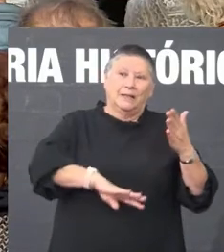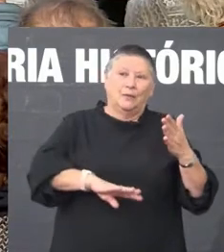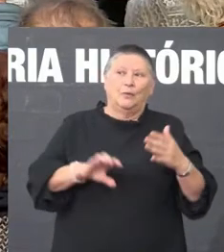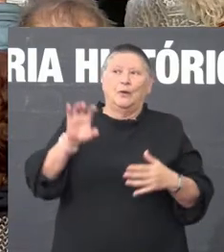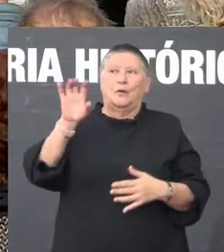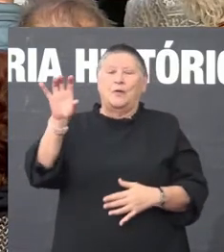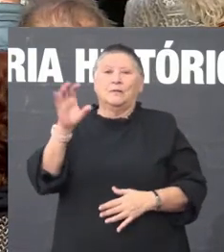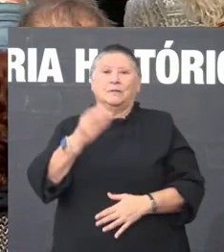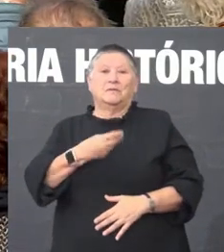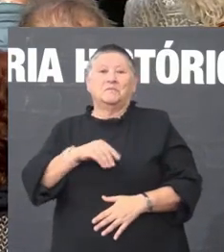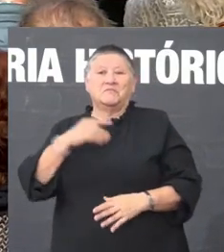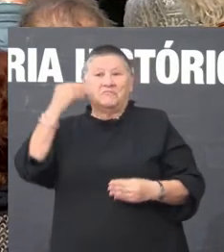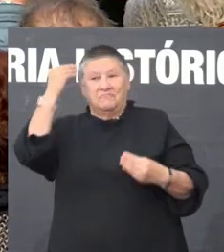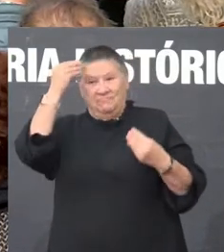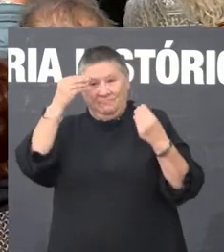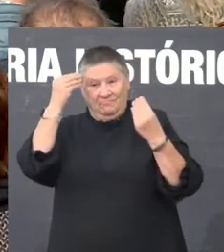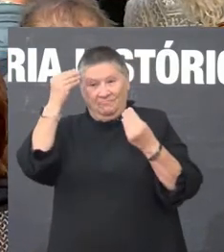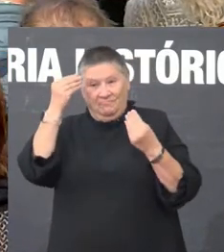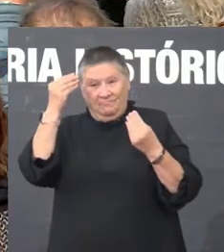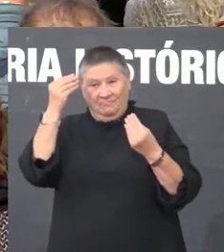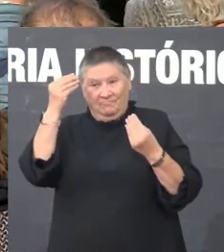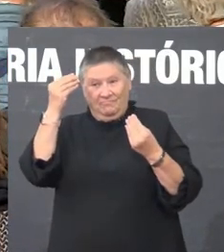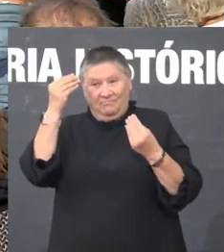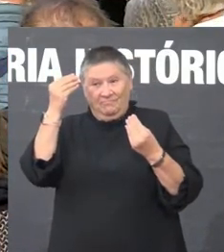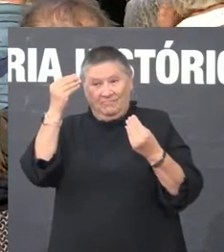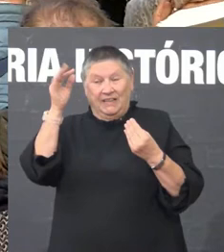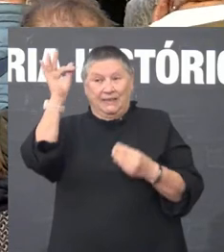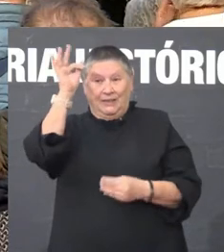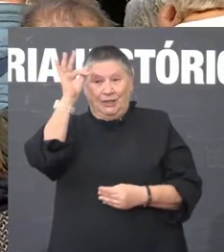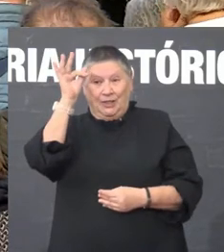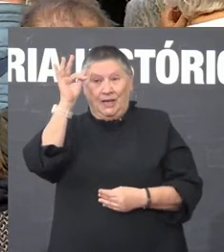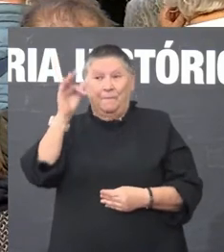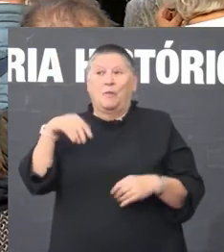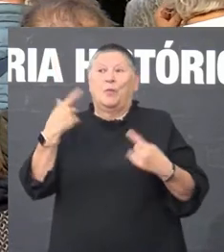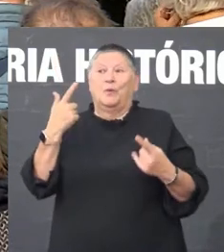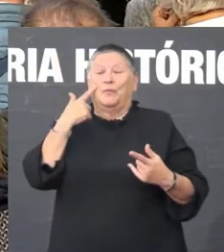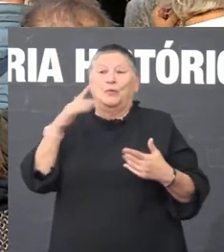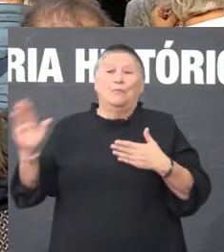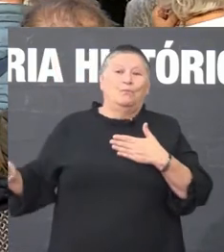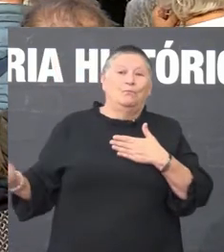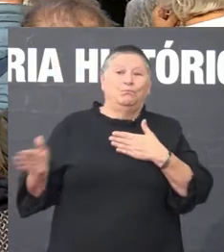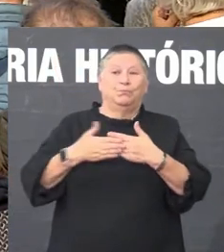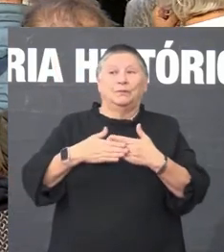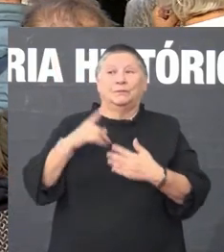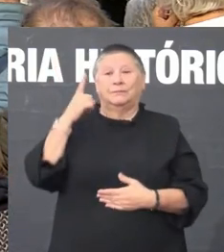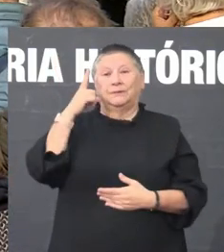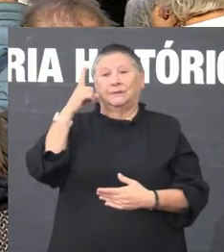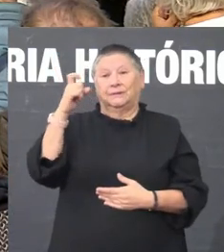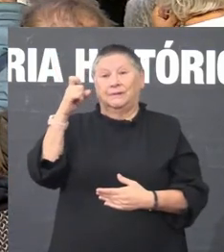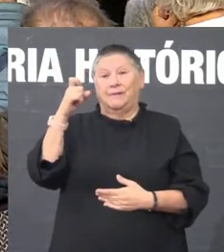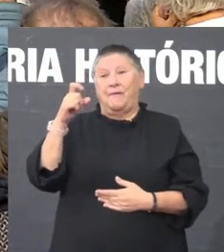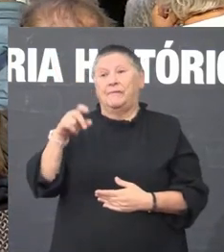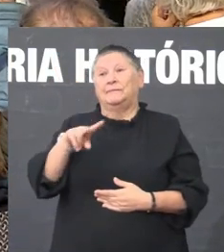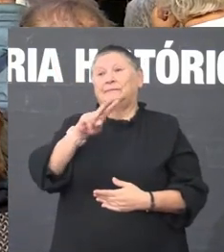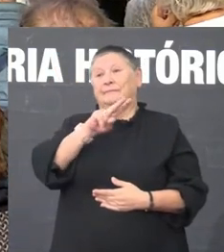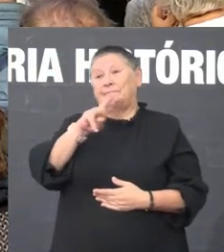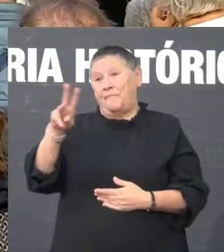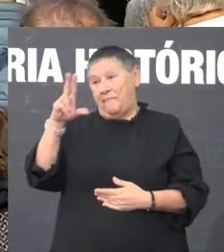Estado. Pero luego ya vino el portazo de Tejero y el golpe de Estado, ¿no?